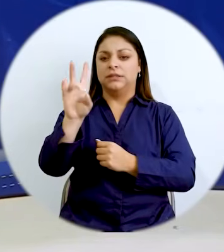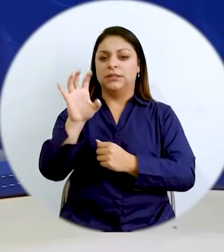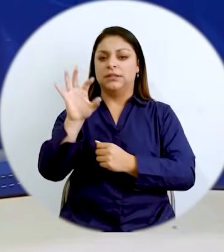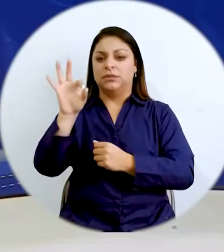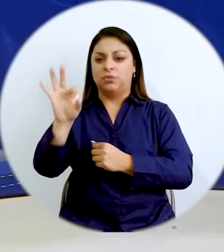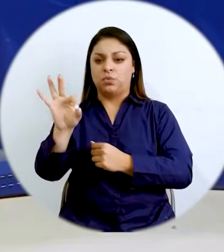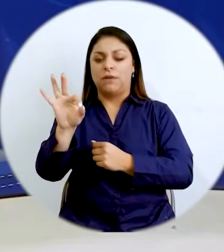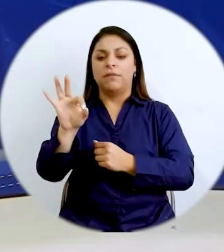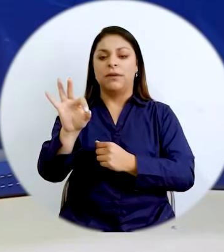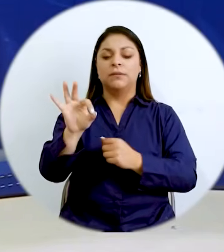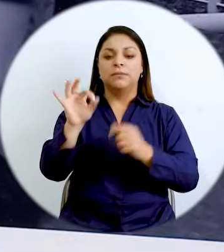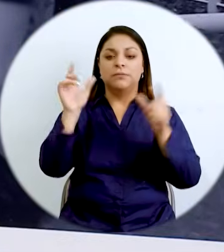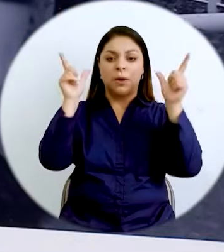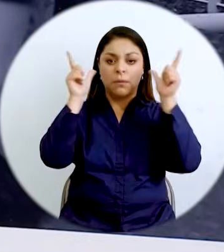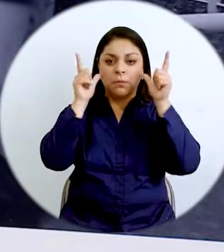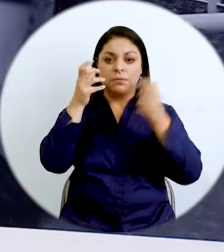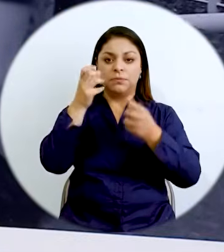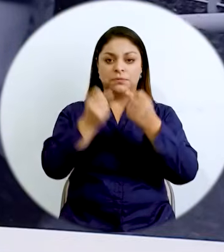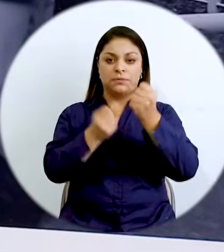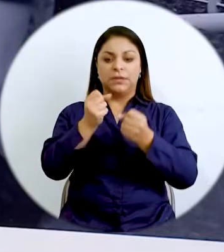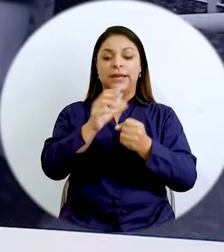278.709 bovinos de leche y el